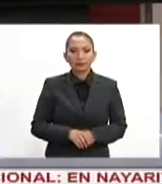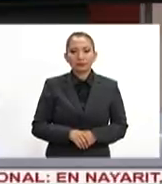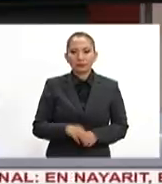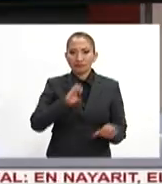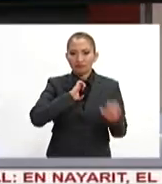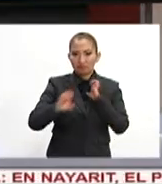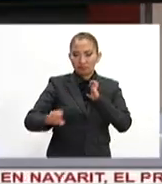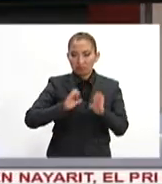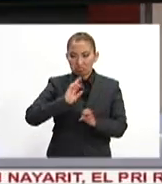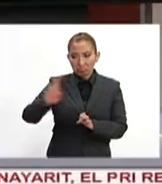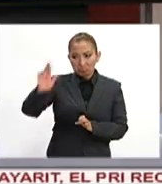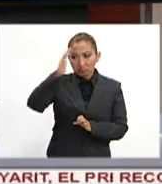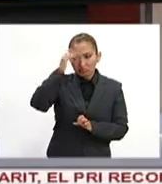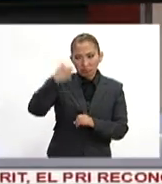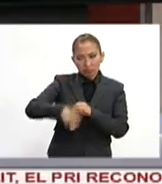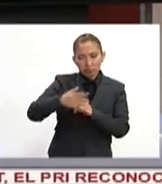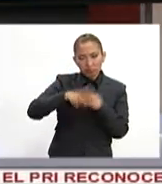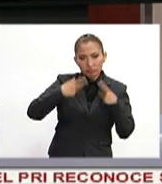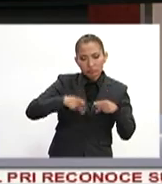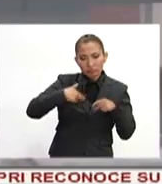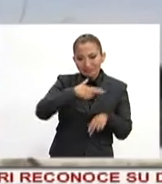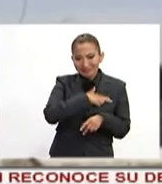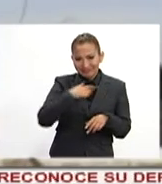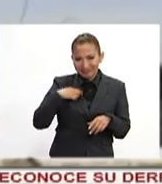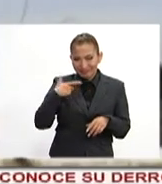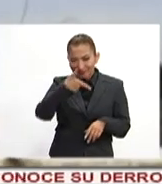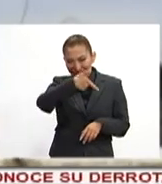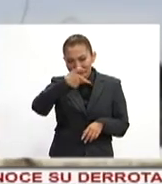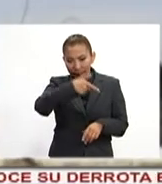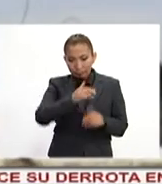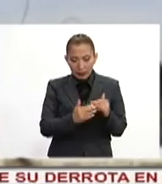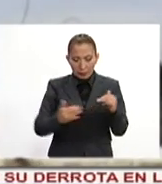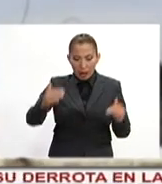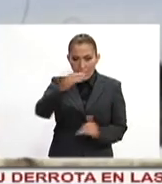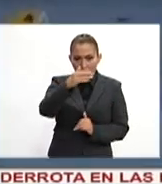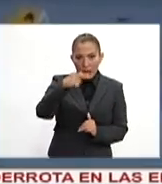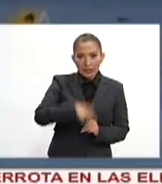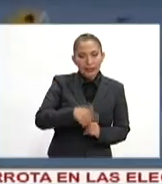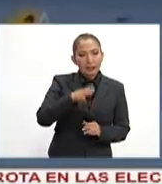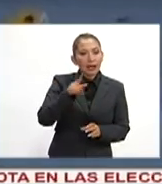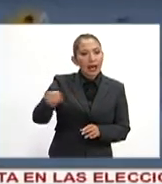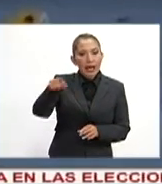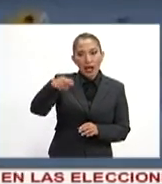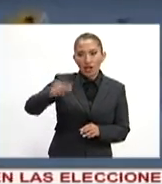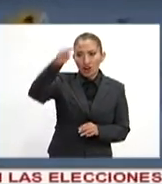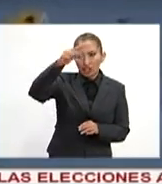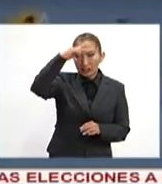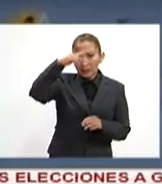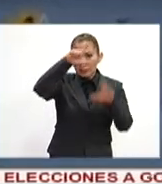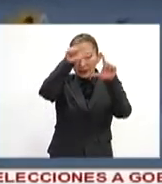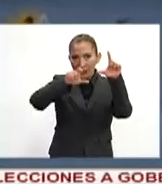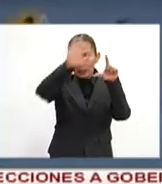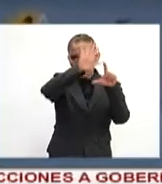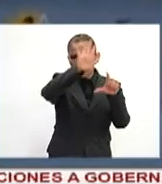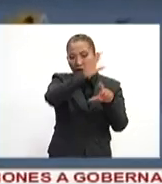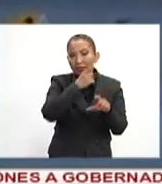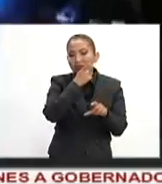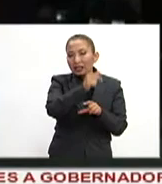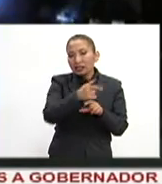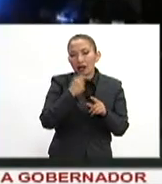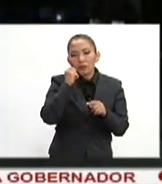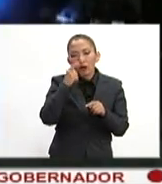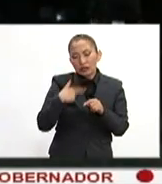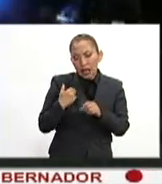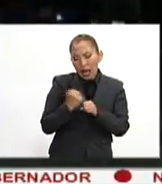El Ejército reconoció que el número de personas heridas por armas de fuego aumentó principalmente en el norte del país. Se explicó que pese a que